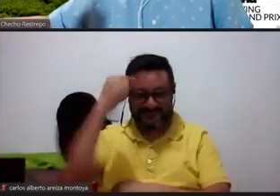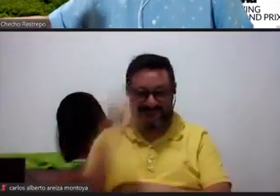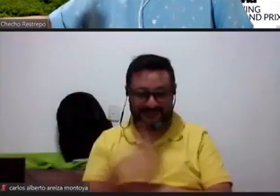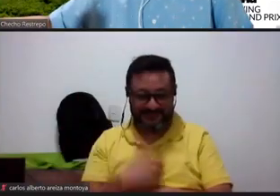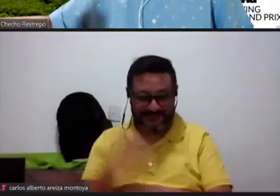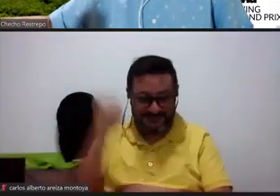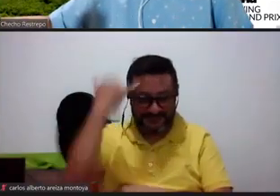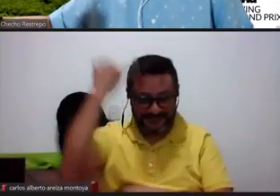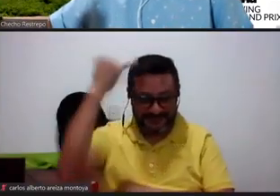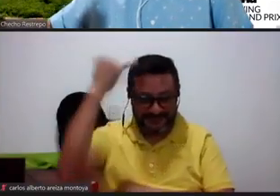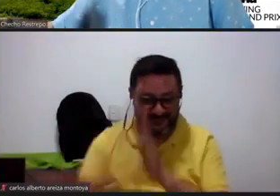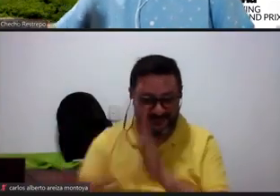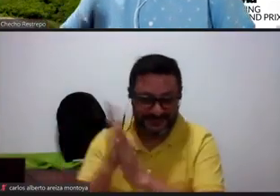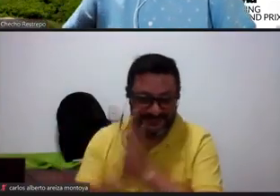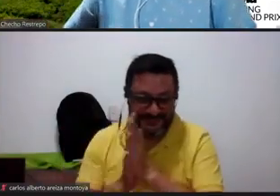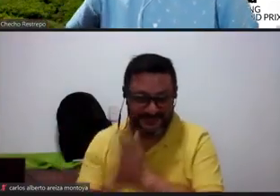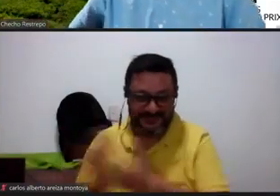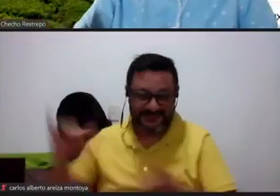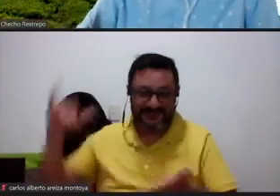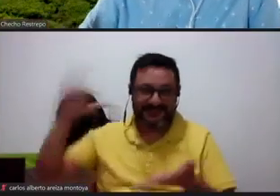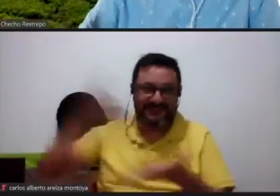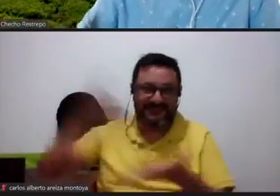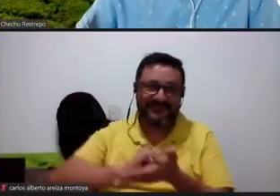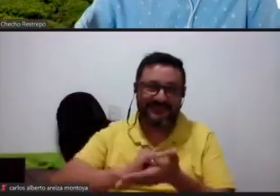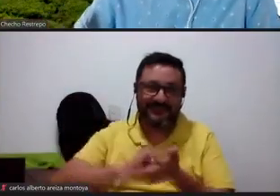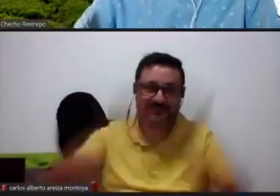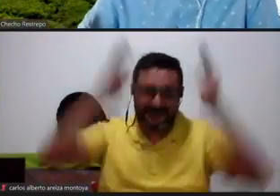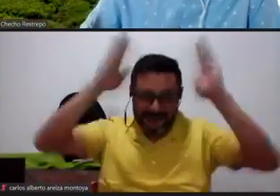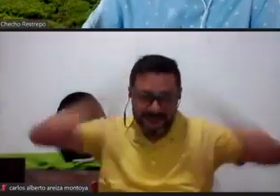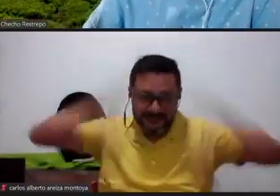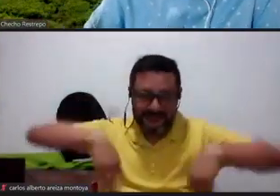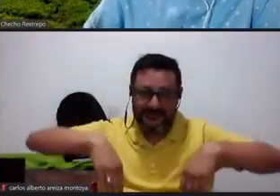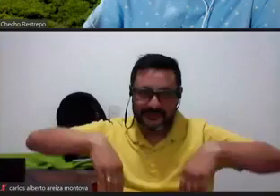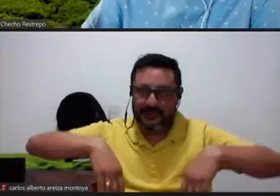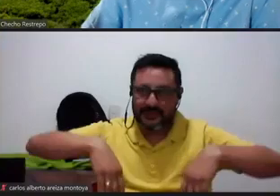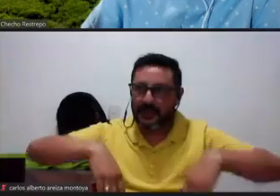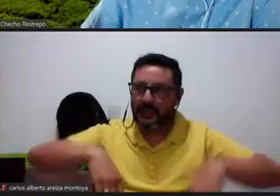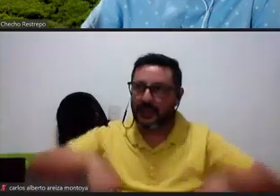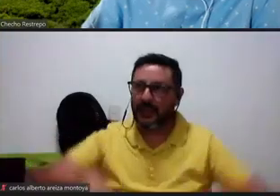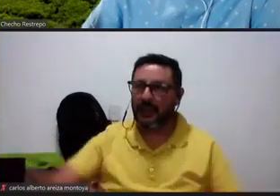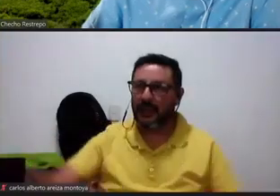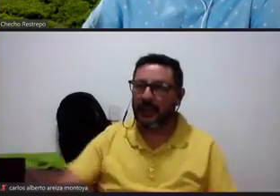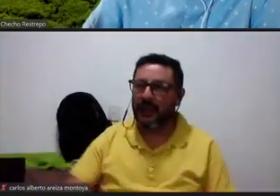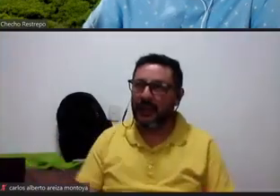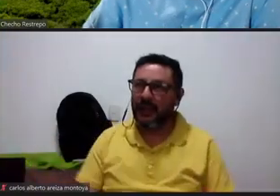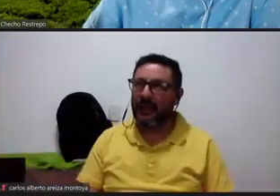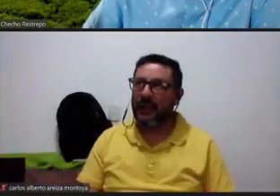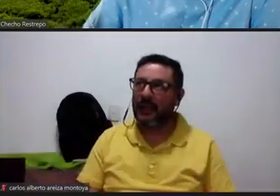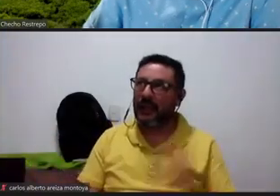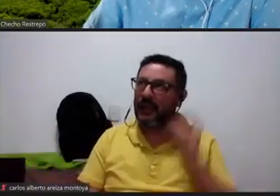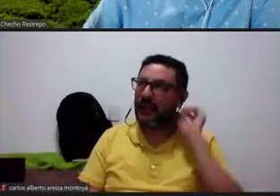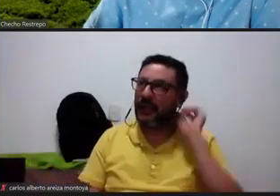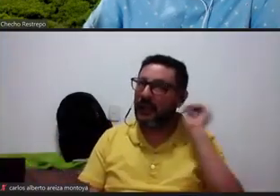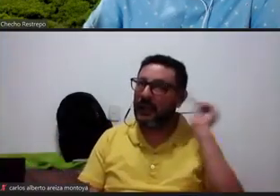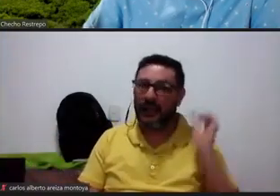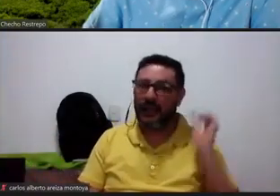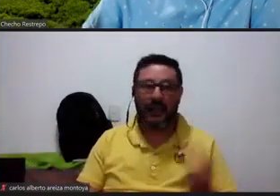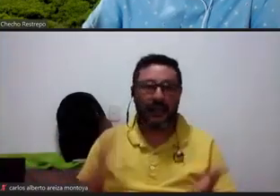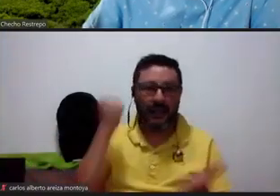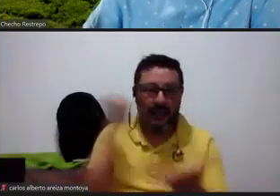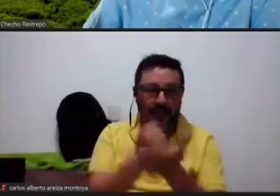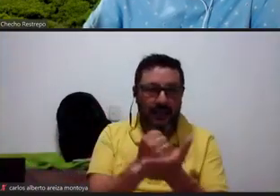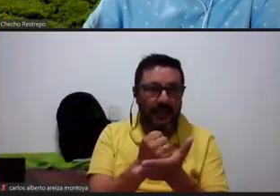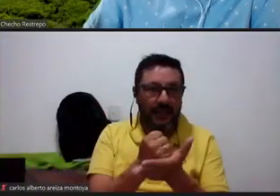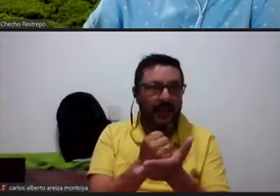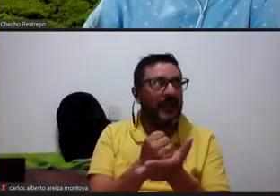Juegos Olímpicos. Yo me bajé del avión y ya eso se derrumbó porque todo fue muchísimo mejor. Pues desde que a uno le ponen el sellito en el pasaporte con el logo de